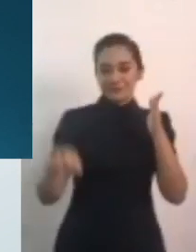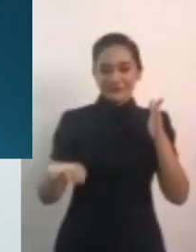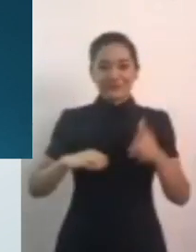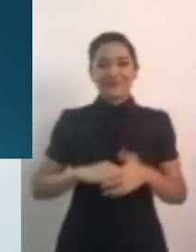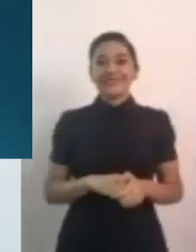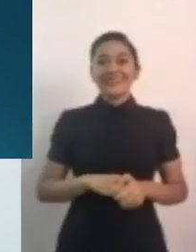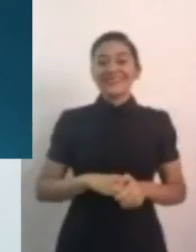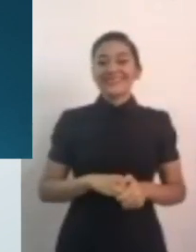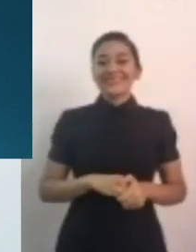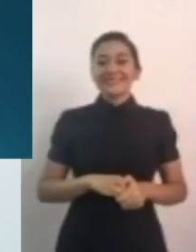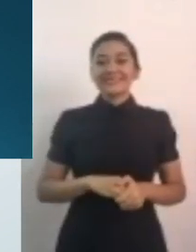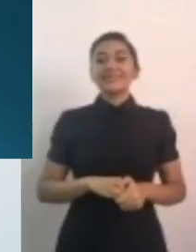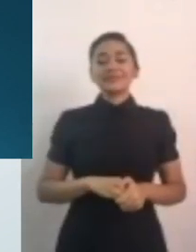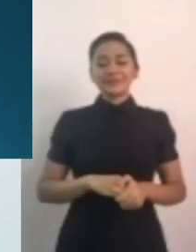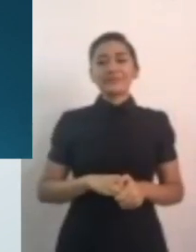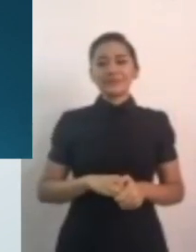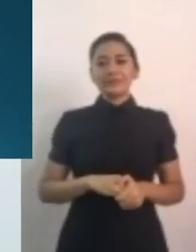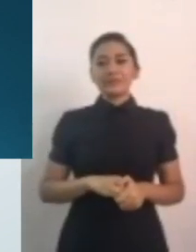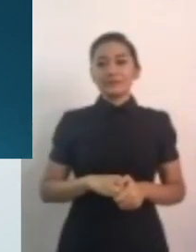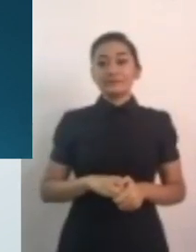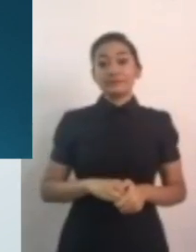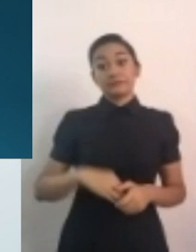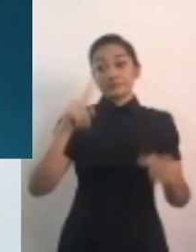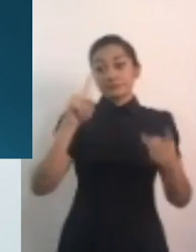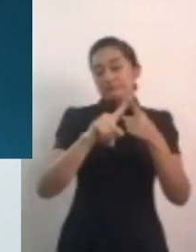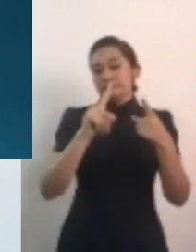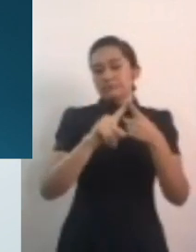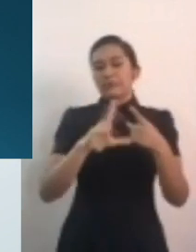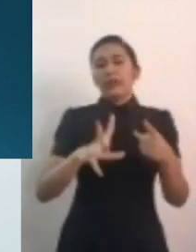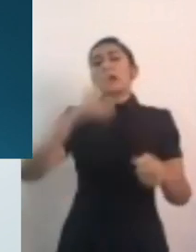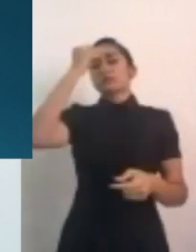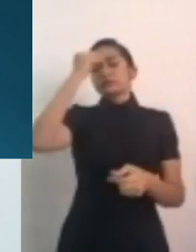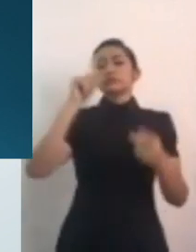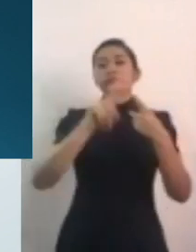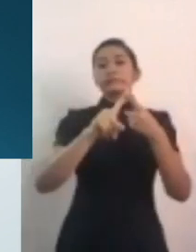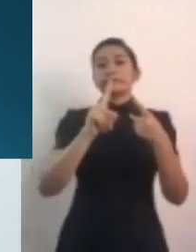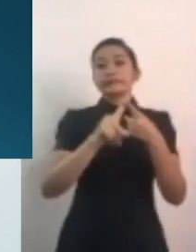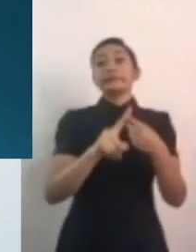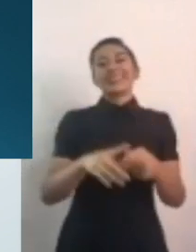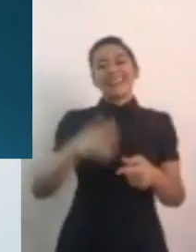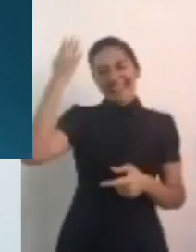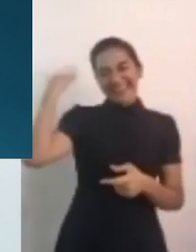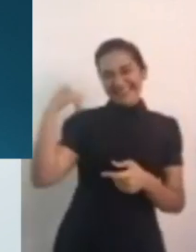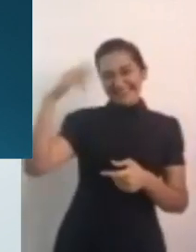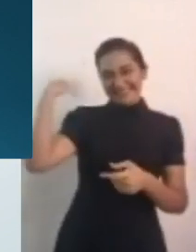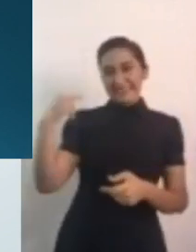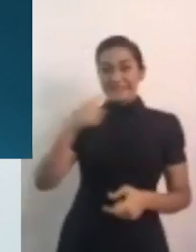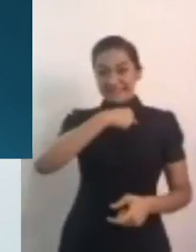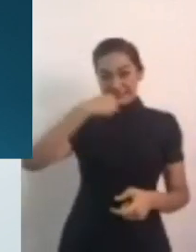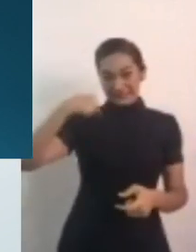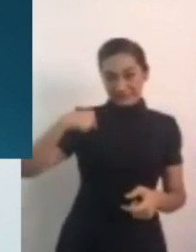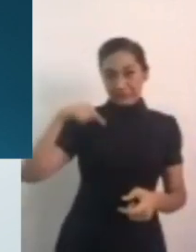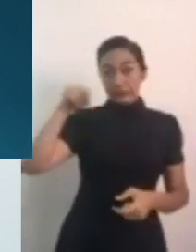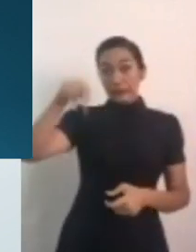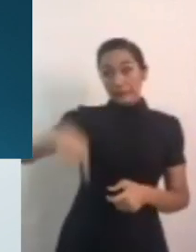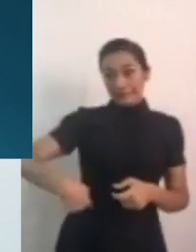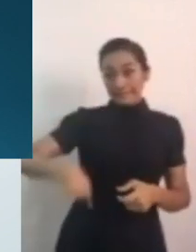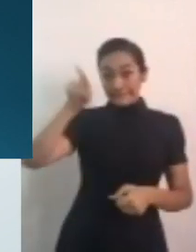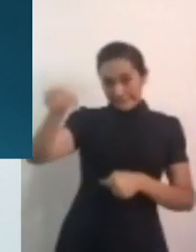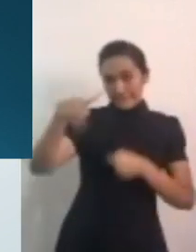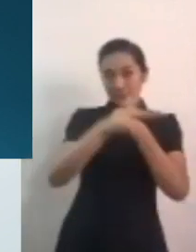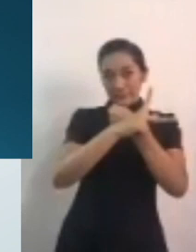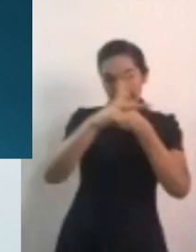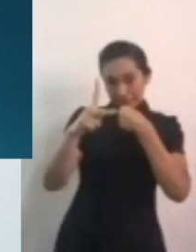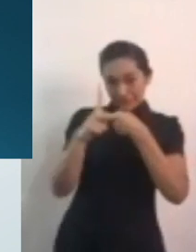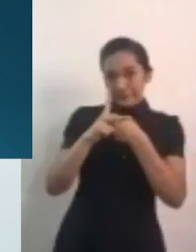humano, nos señalan varias cosas. Una primera, tenemos la experiencia de China, tenemos la experiencia de Canadá por el